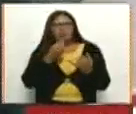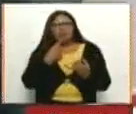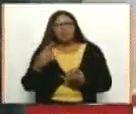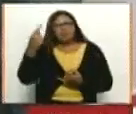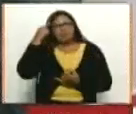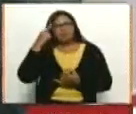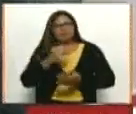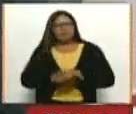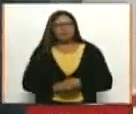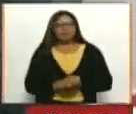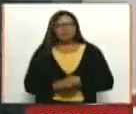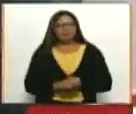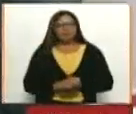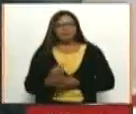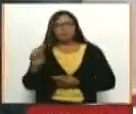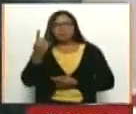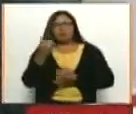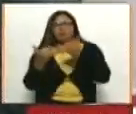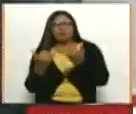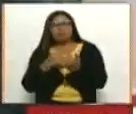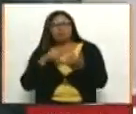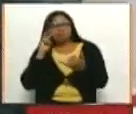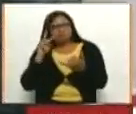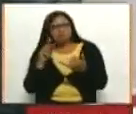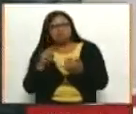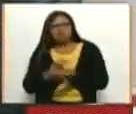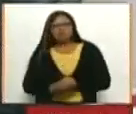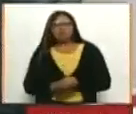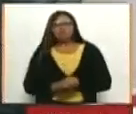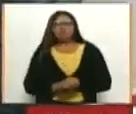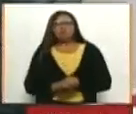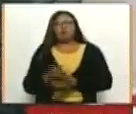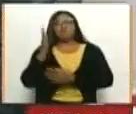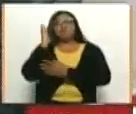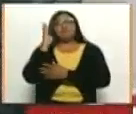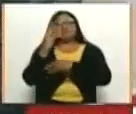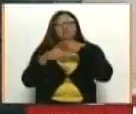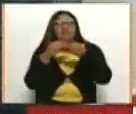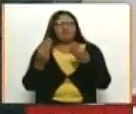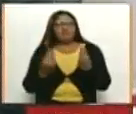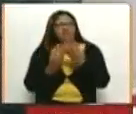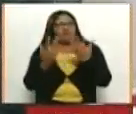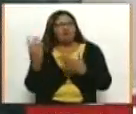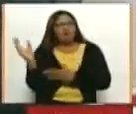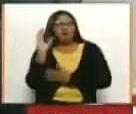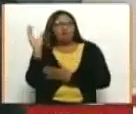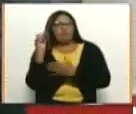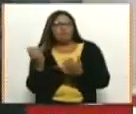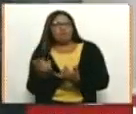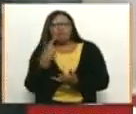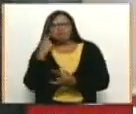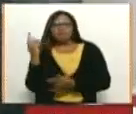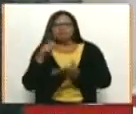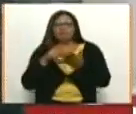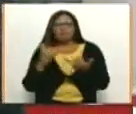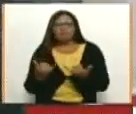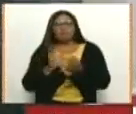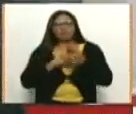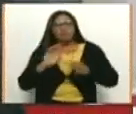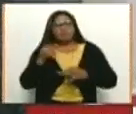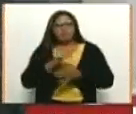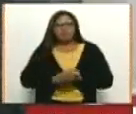Miren, claro, principalmente esta conferencia que se está planteando desde Colombia viene a dar un salto con respecto a